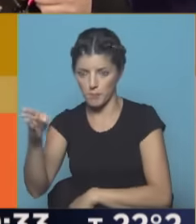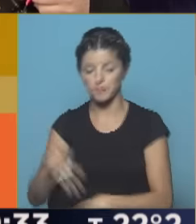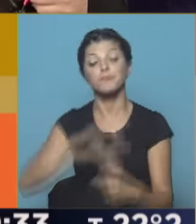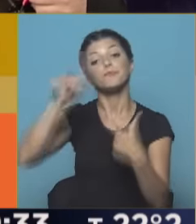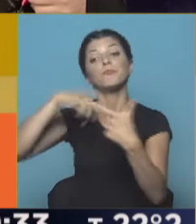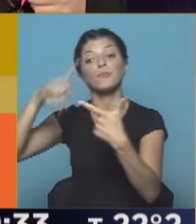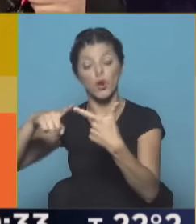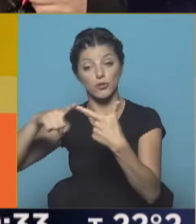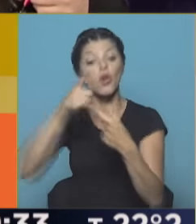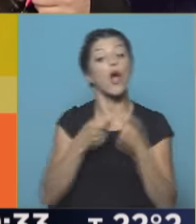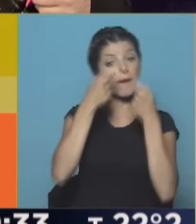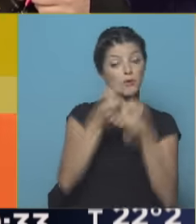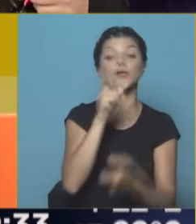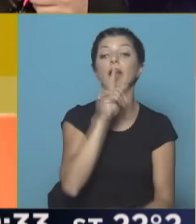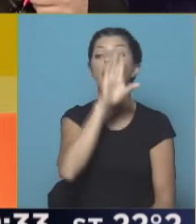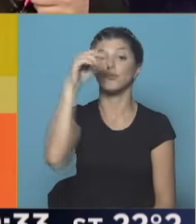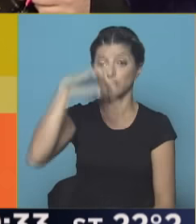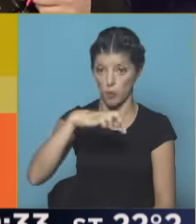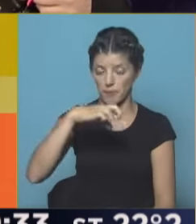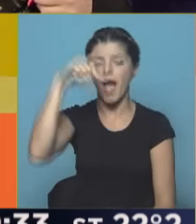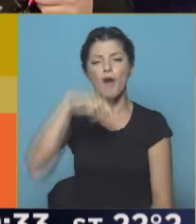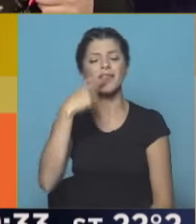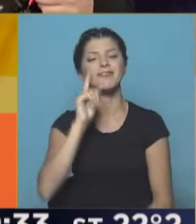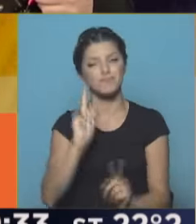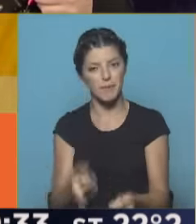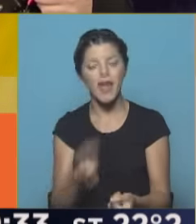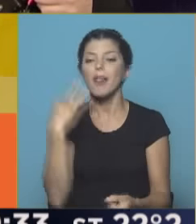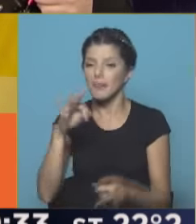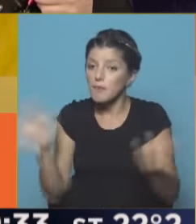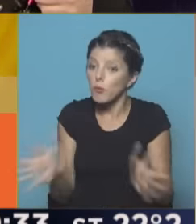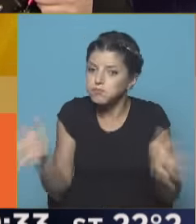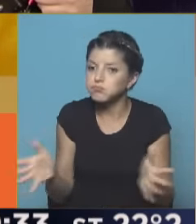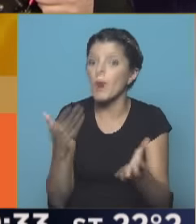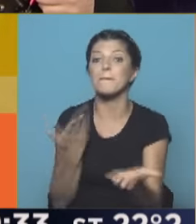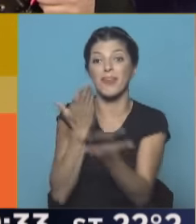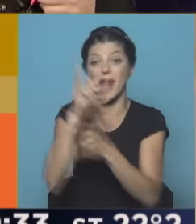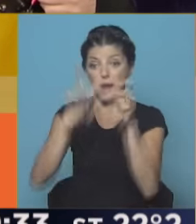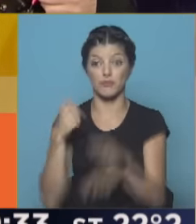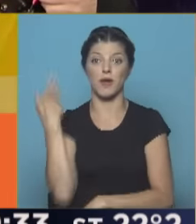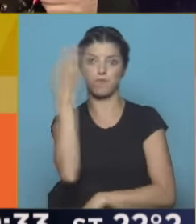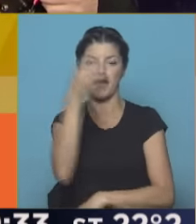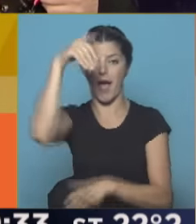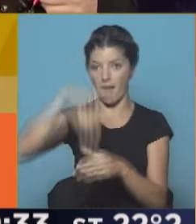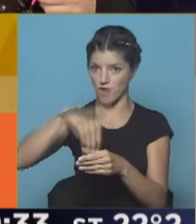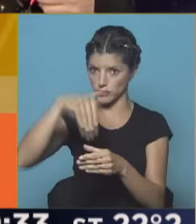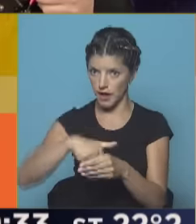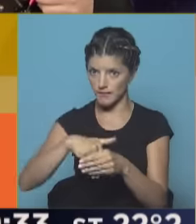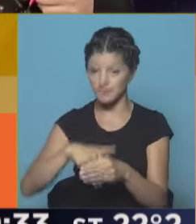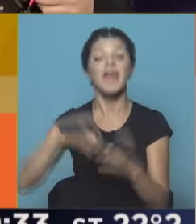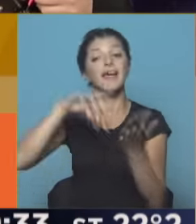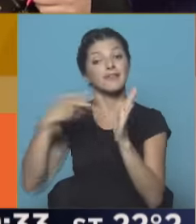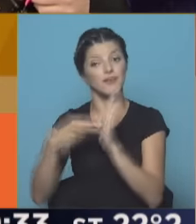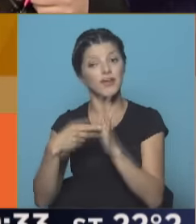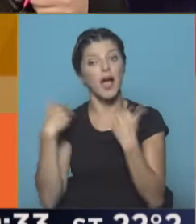de Trump, que de repente también está diciendo, bueno, hay que instar a la gente a que vote. ¿Esto qué quiere decir? Que pueden salir a